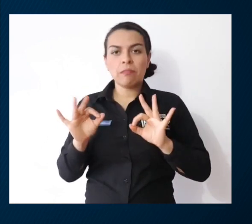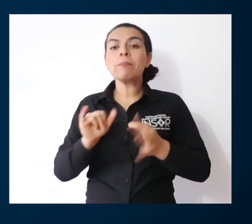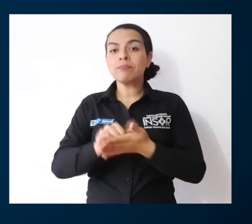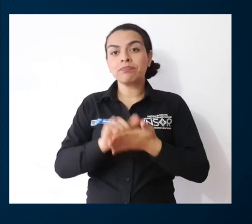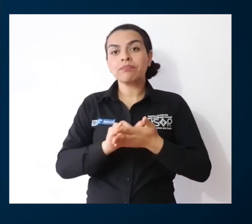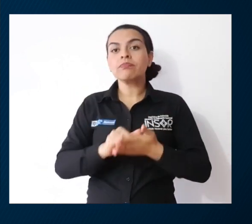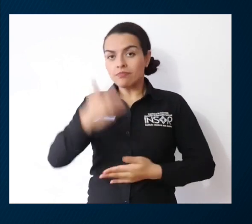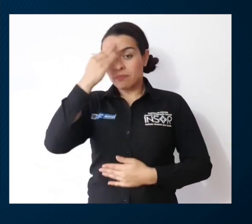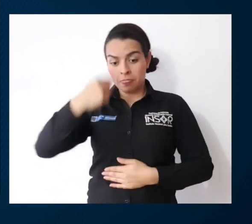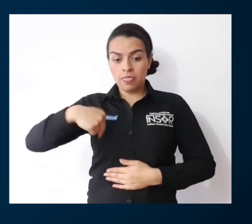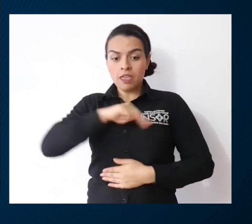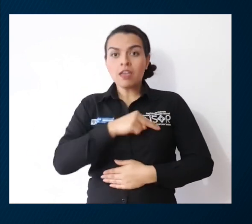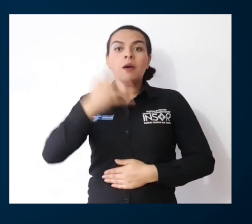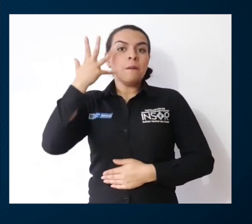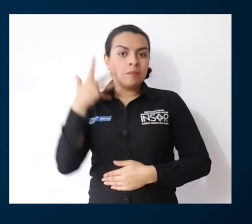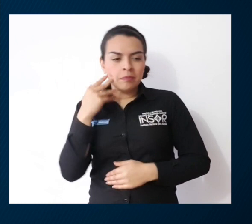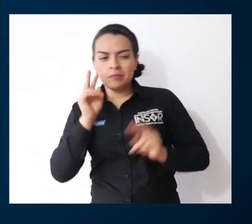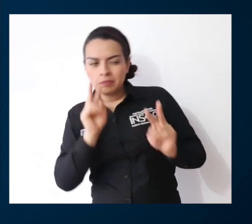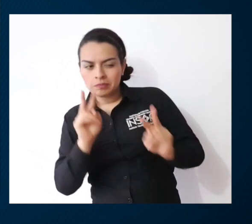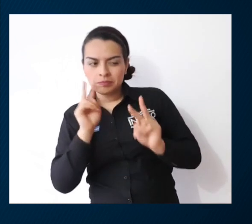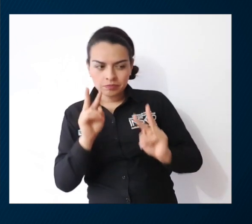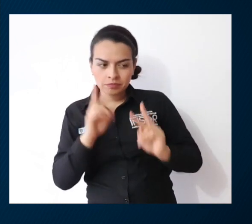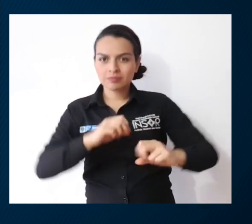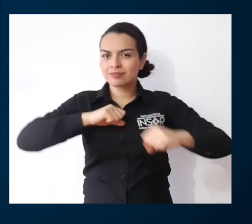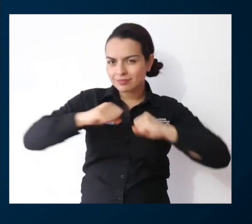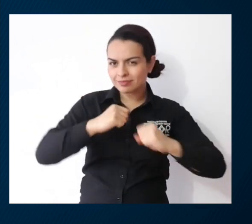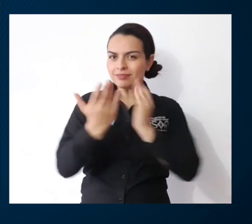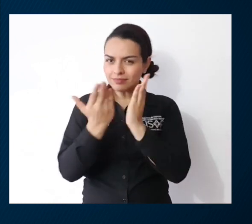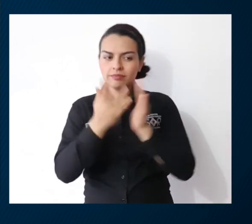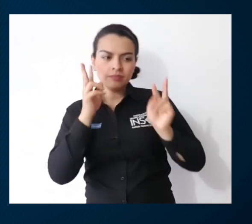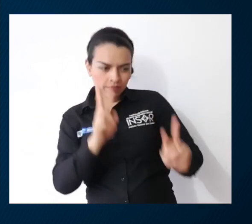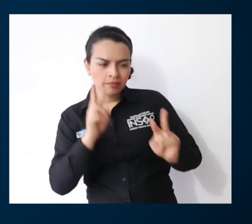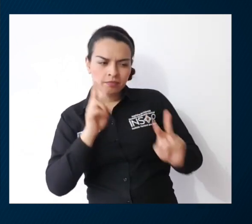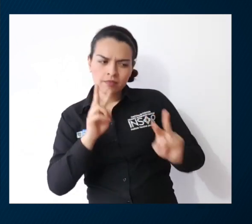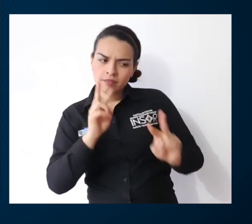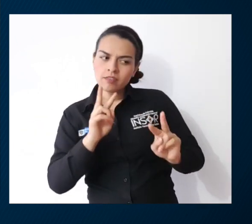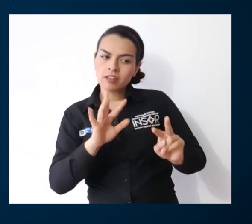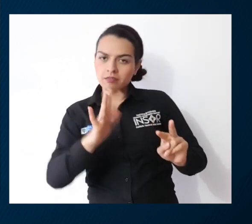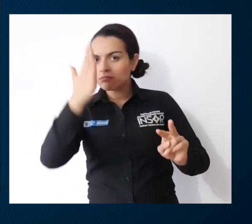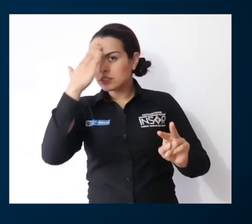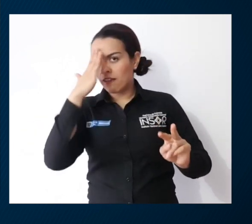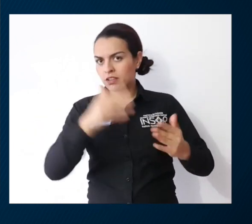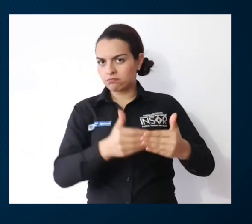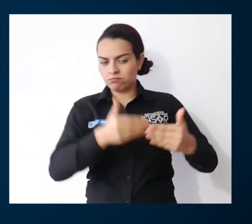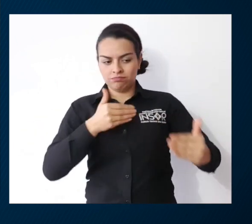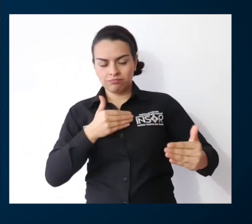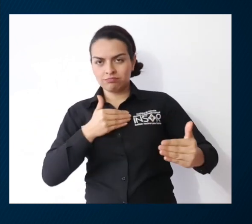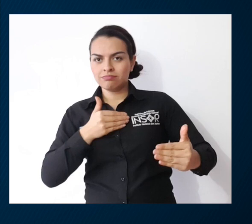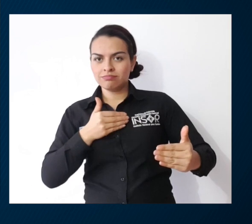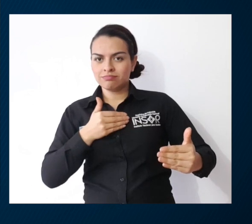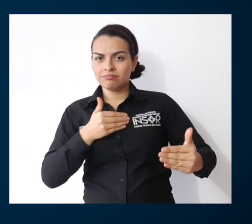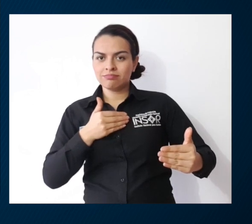no estar en el día a día de la gestión escolar, y eso nos permite, tomando un poco de distancia y la distancia que nos